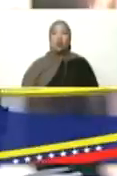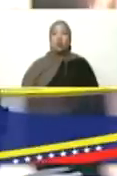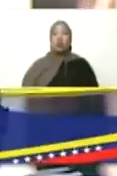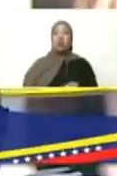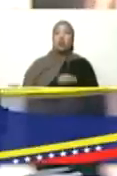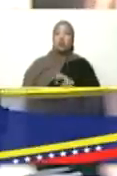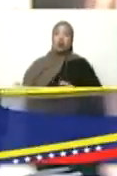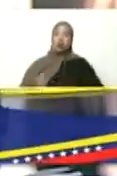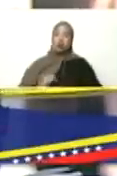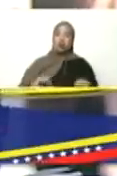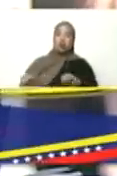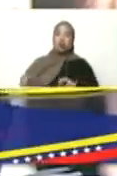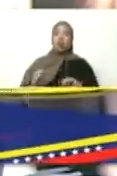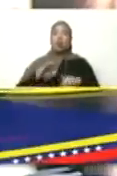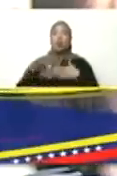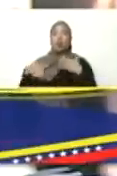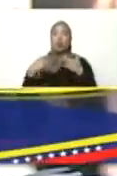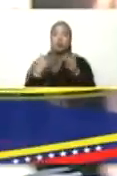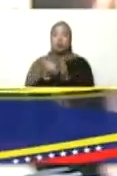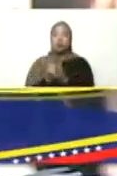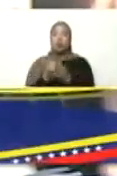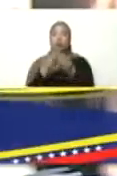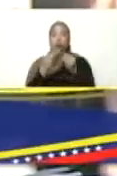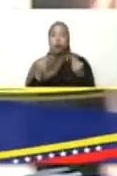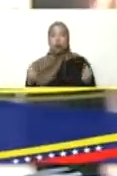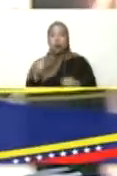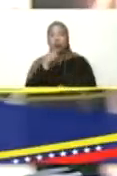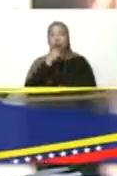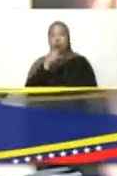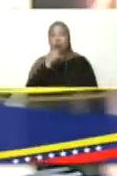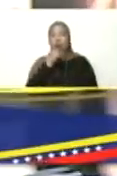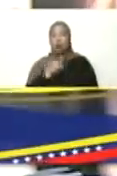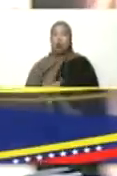desmovilizó cosas, pulverizó instituciones.